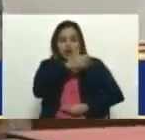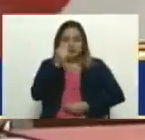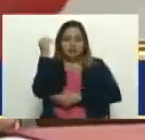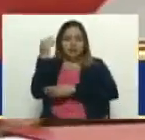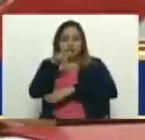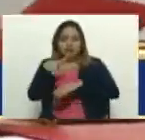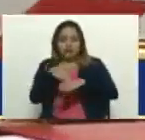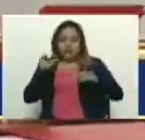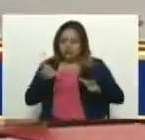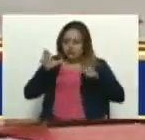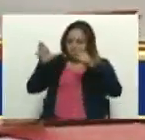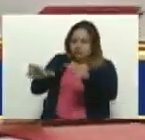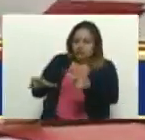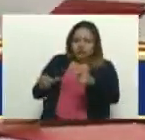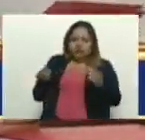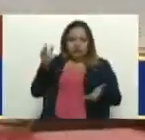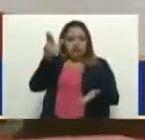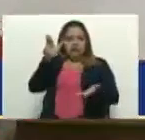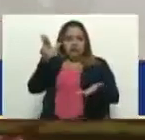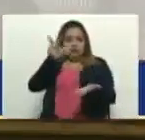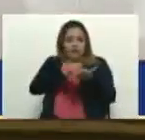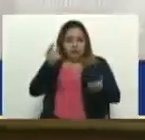el acuerdo aprobado el día de hoy.